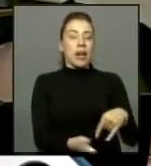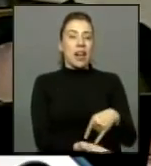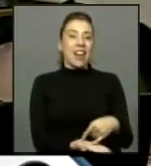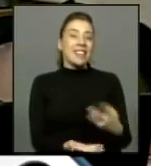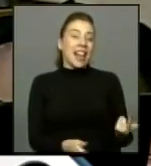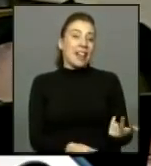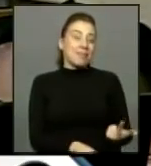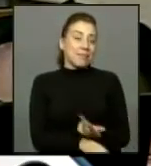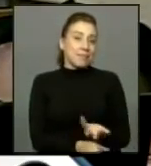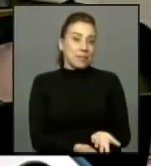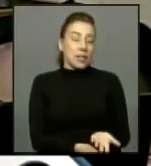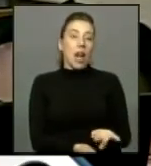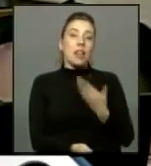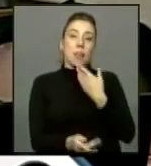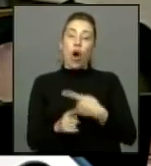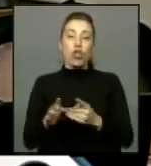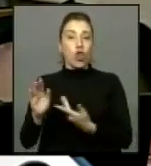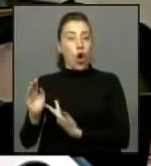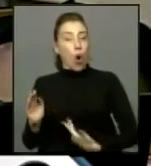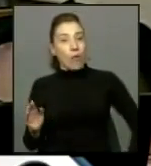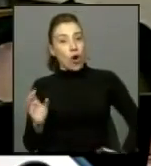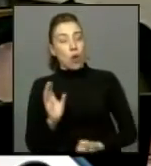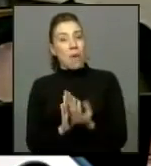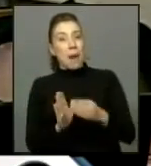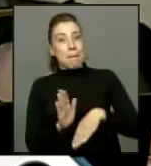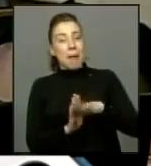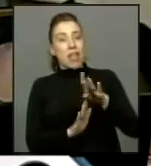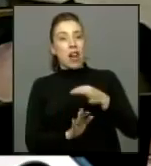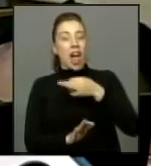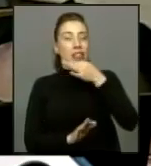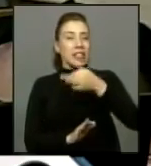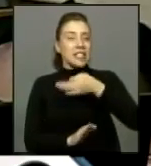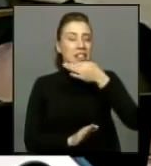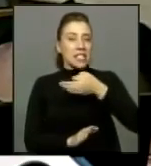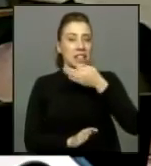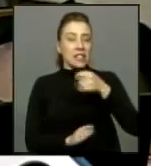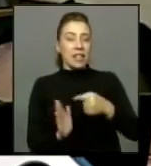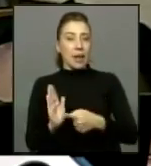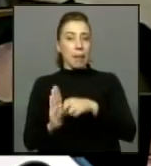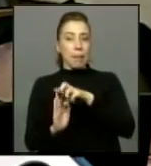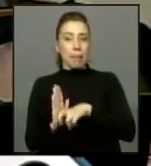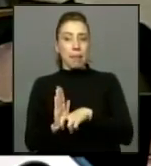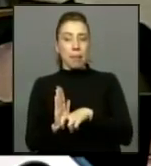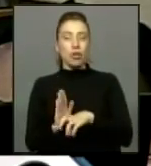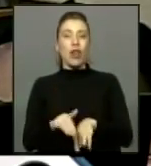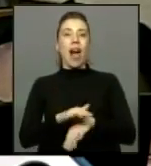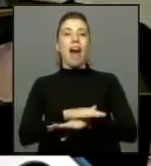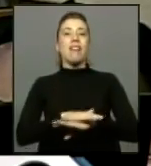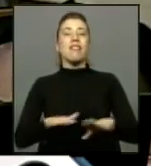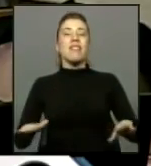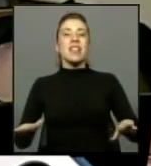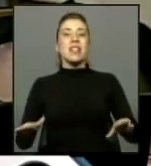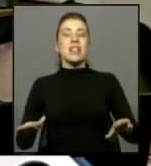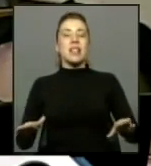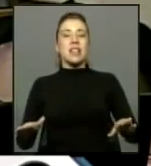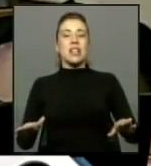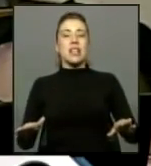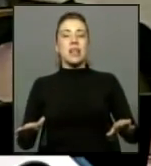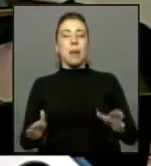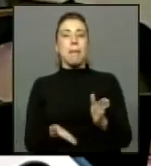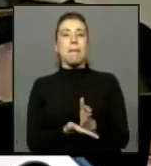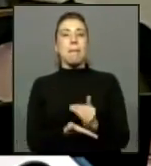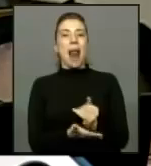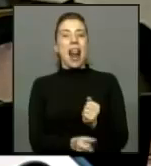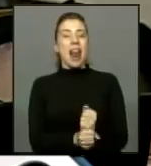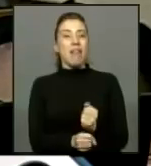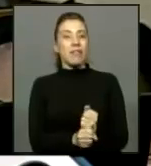otro lado, escuchamos al Gobierno y a la nueva mayoría afirmar con grandilocuencia que este proyecto pone fin definitivamente al plan laboral